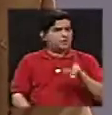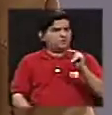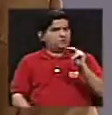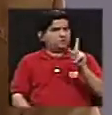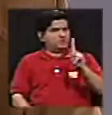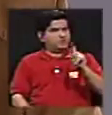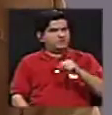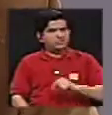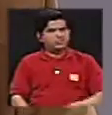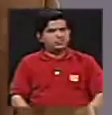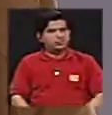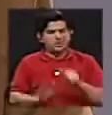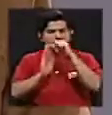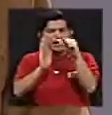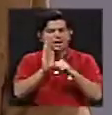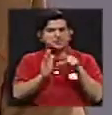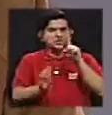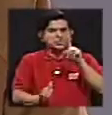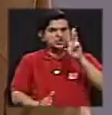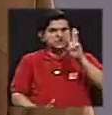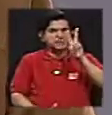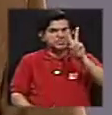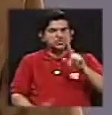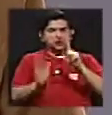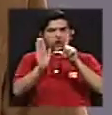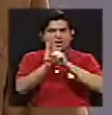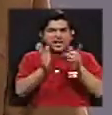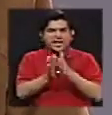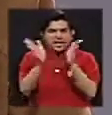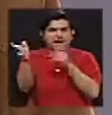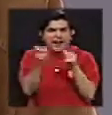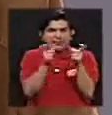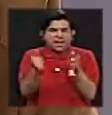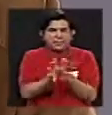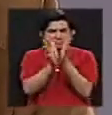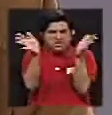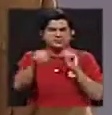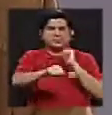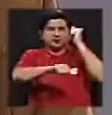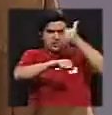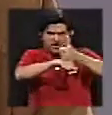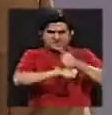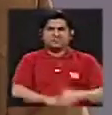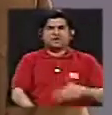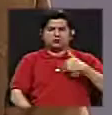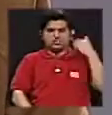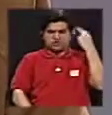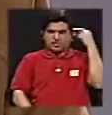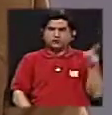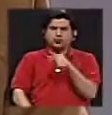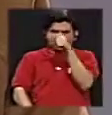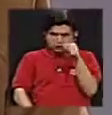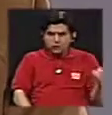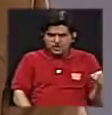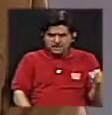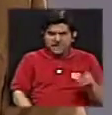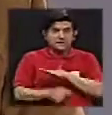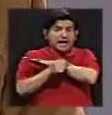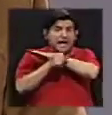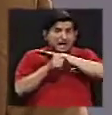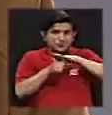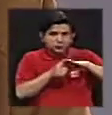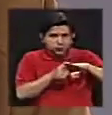señores, el artículo 162 de la Ley General de Administración Pública establece que habiendo causas de nulidad